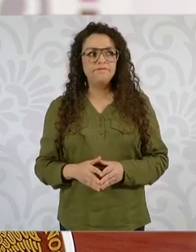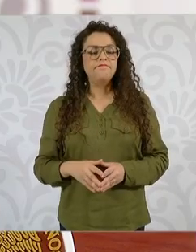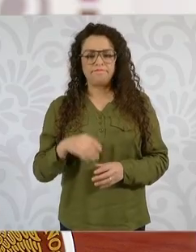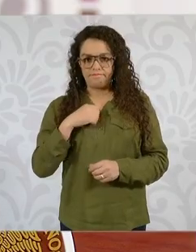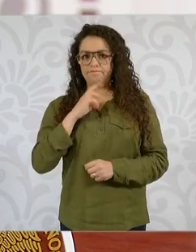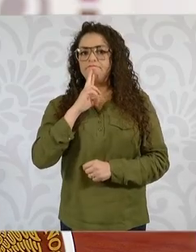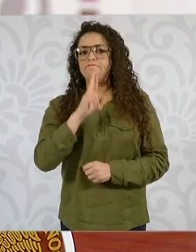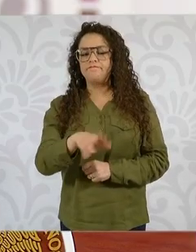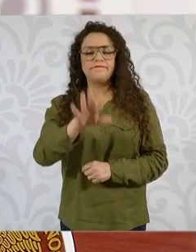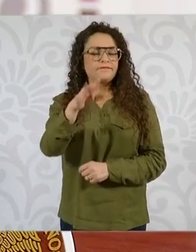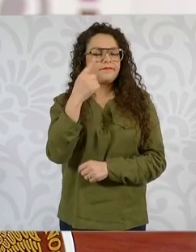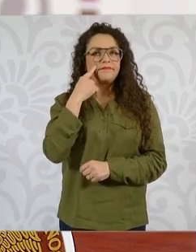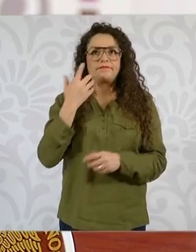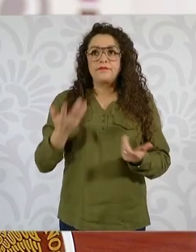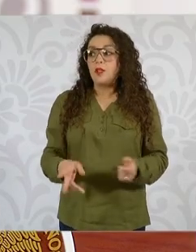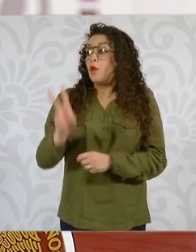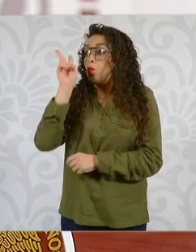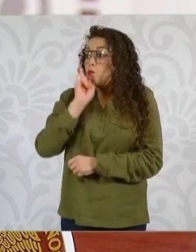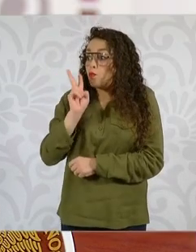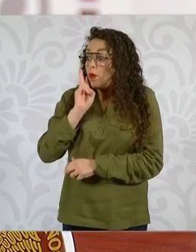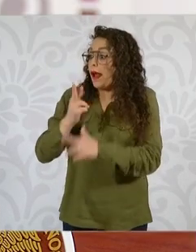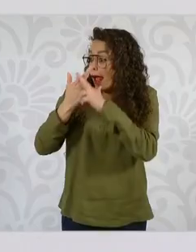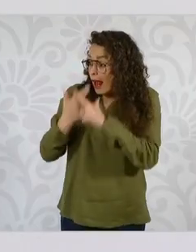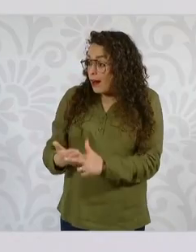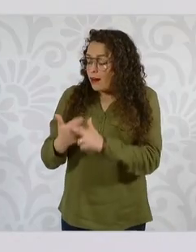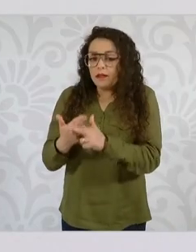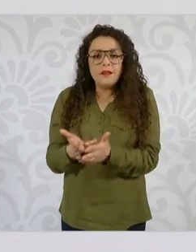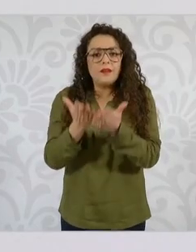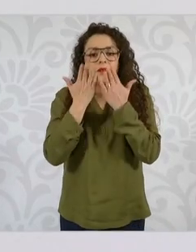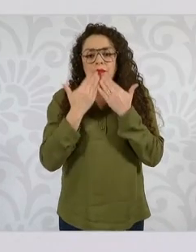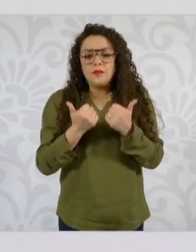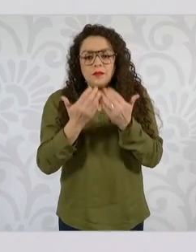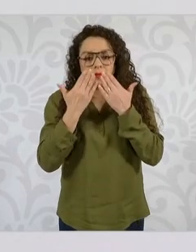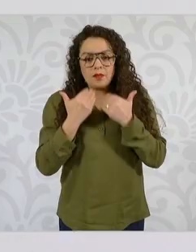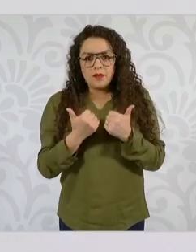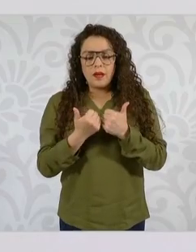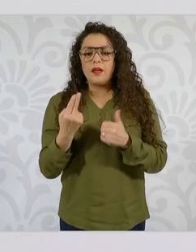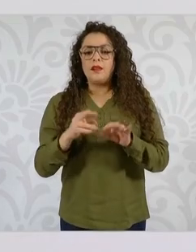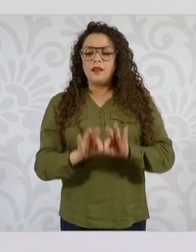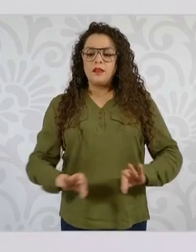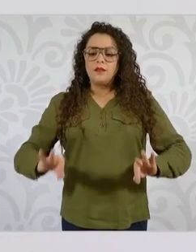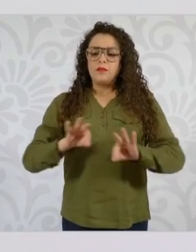hay que repetirlo a los trabajadores y trabajadoras del Poder Judicial